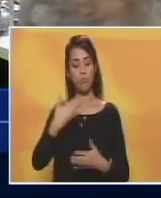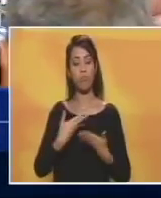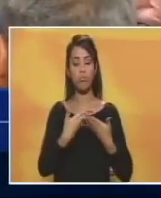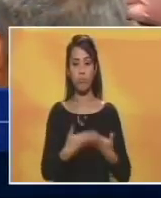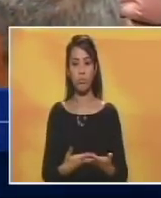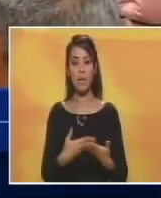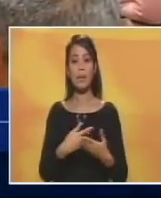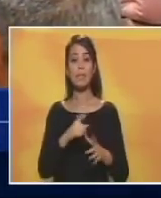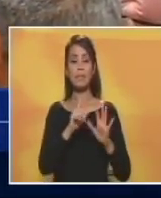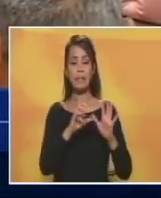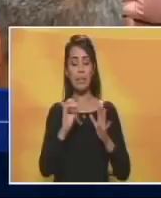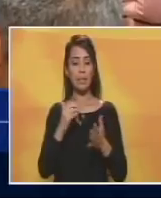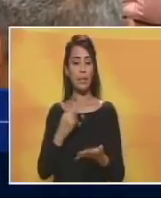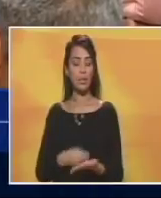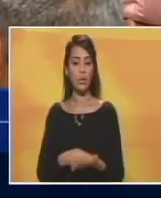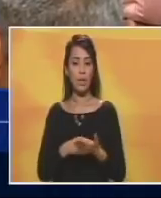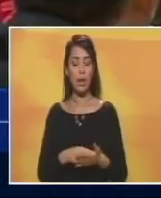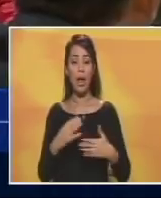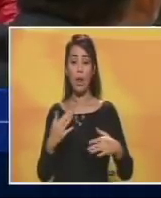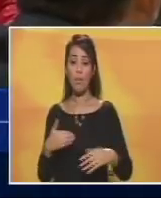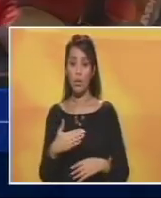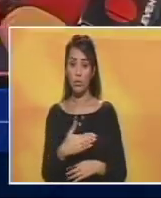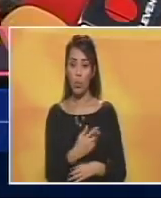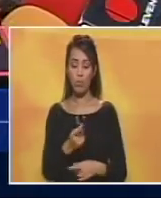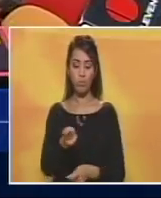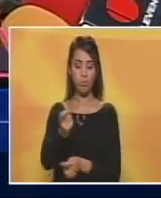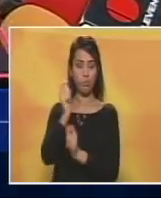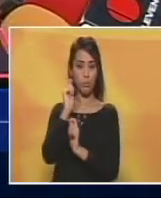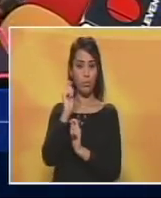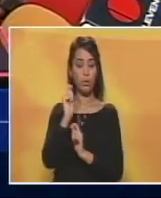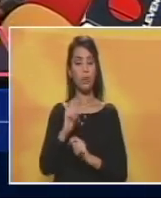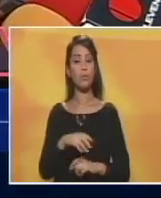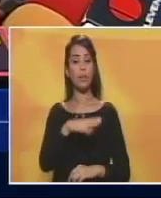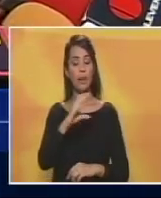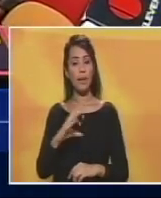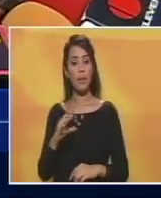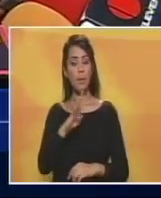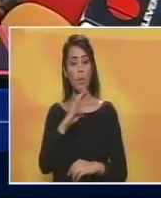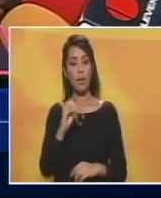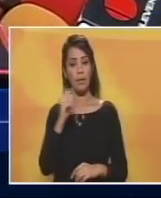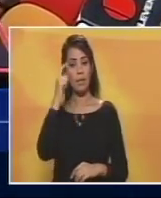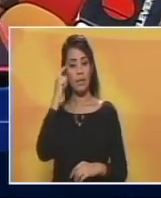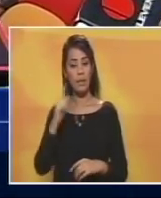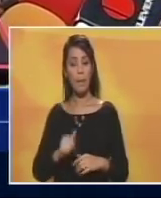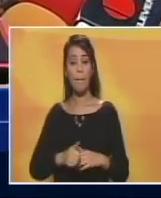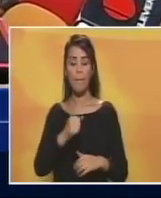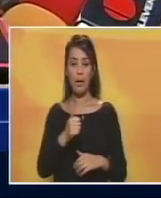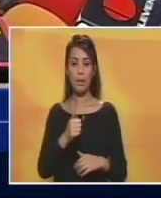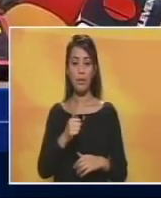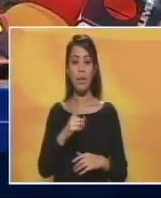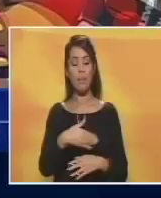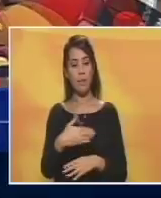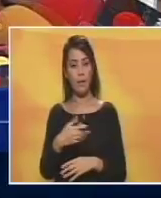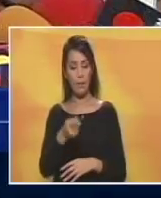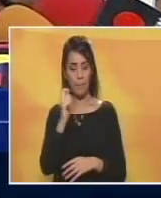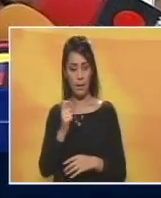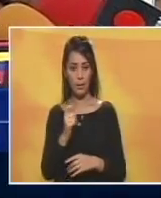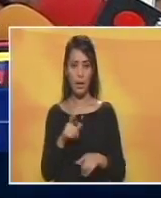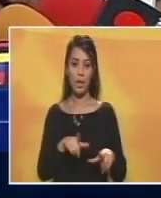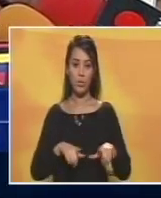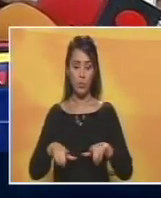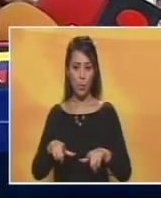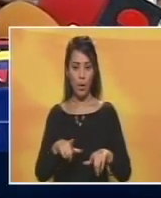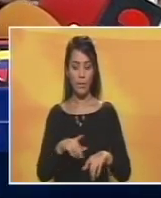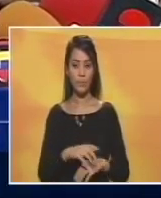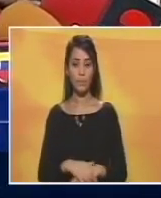de 600 toneladas de atún, producto de la pesca y en el Caribe, y en 40 días 800 toneladas producto de la pesca en el